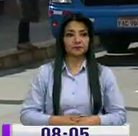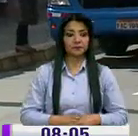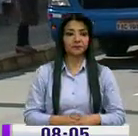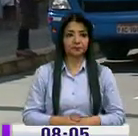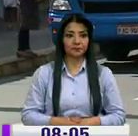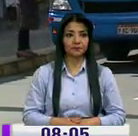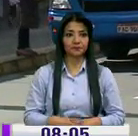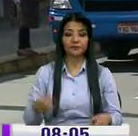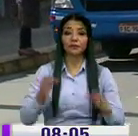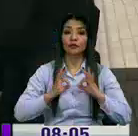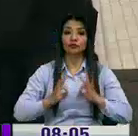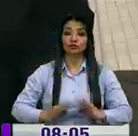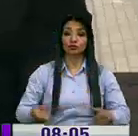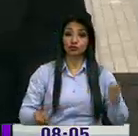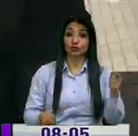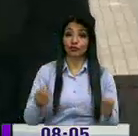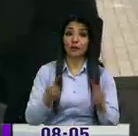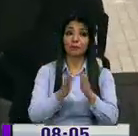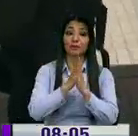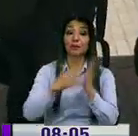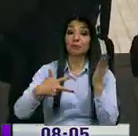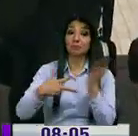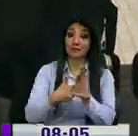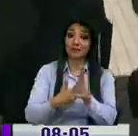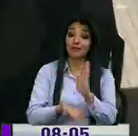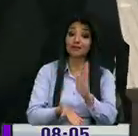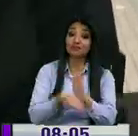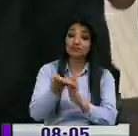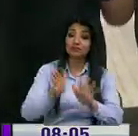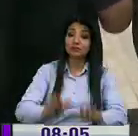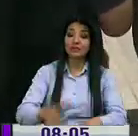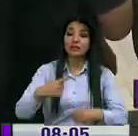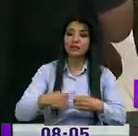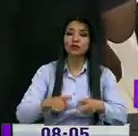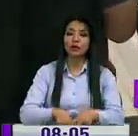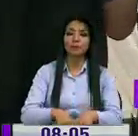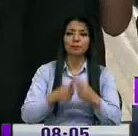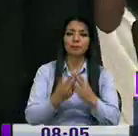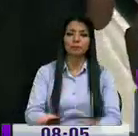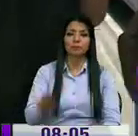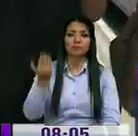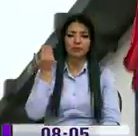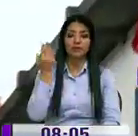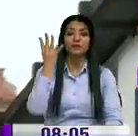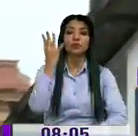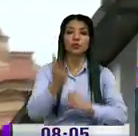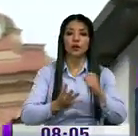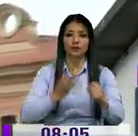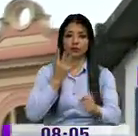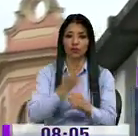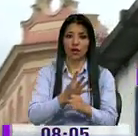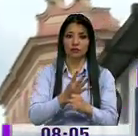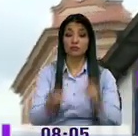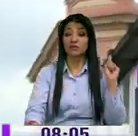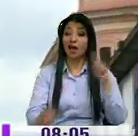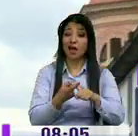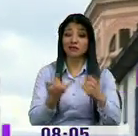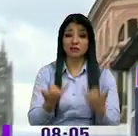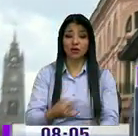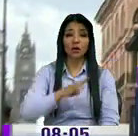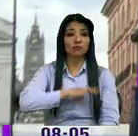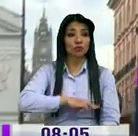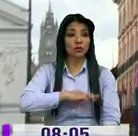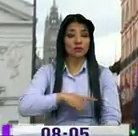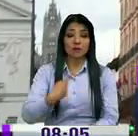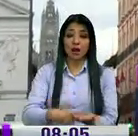de los choferes de un alza de la tarifa de transporte público en Quito inició hace alrededor de 4 años. Desde entonces, en el Cabildo, no se ha